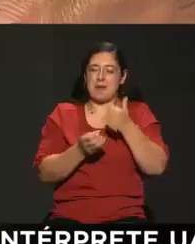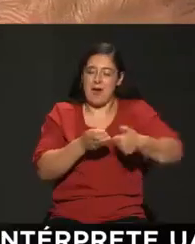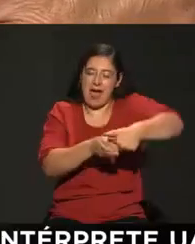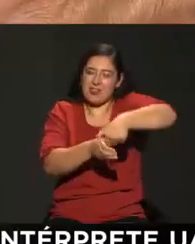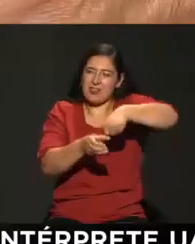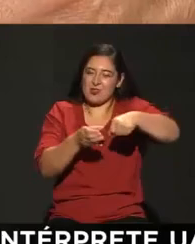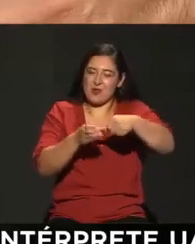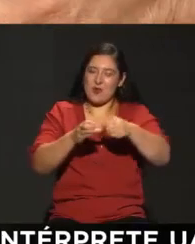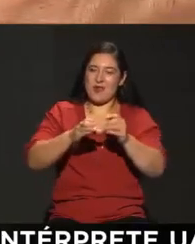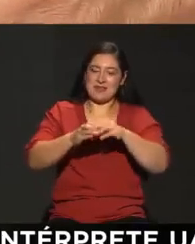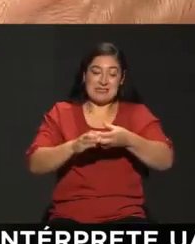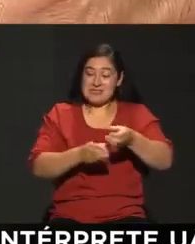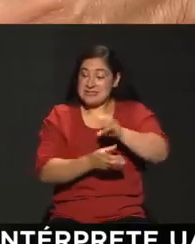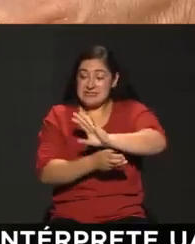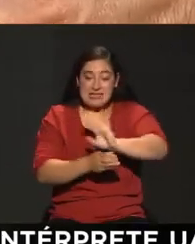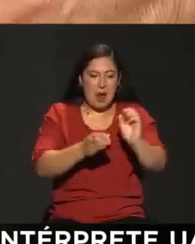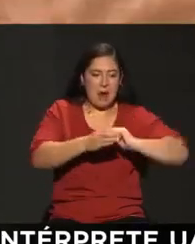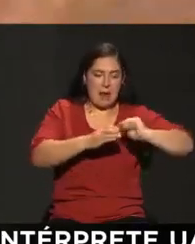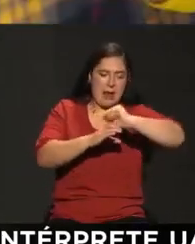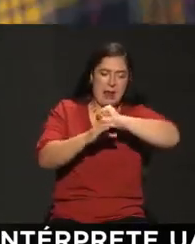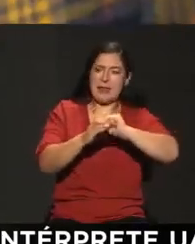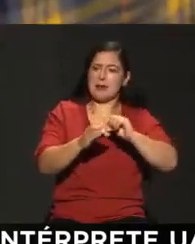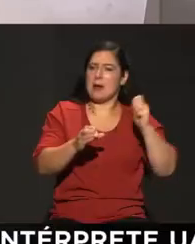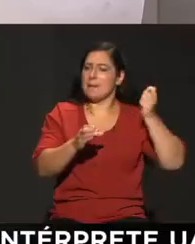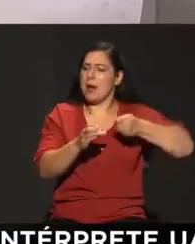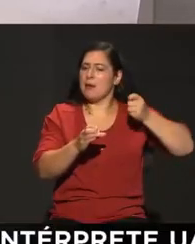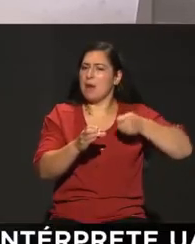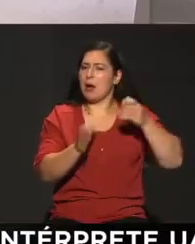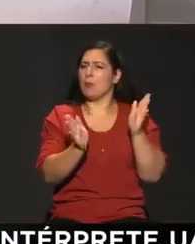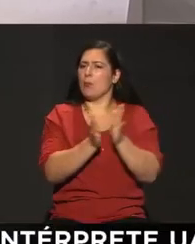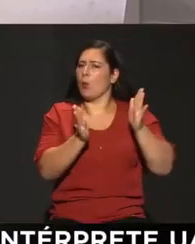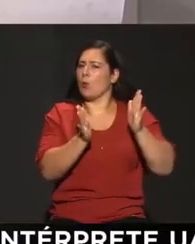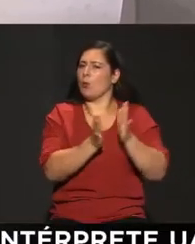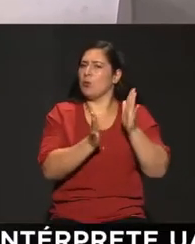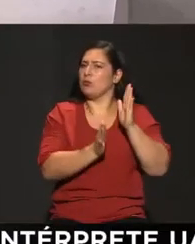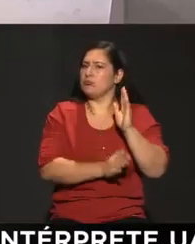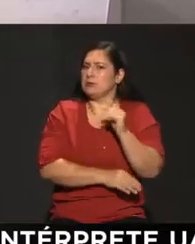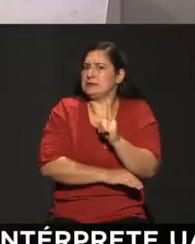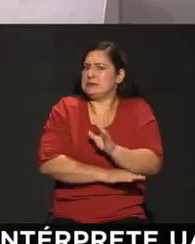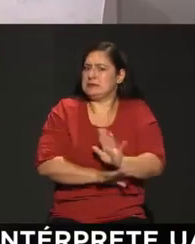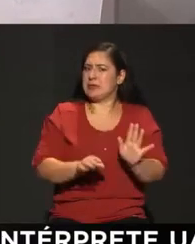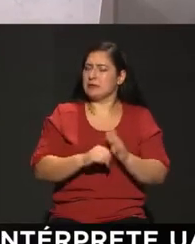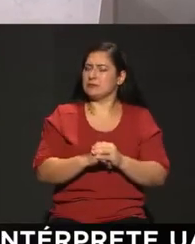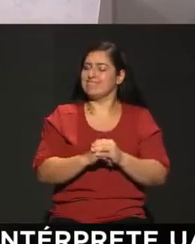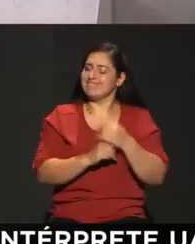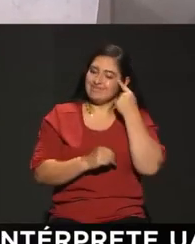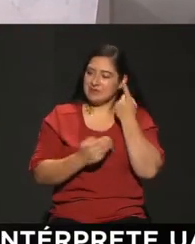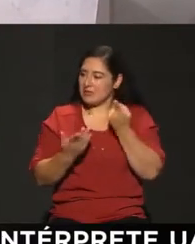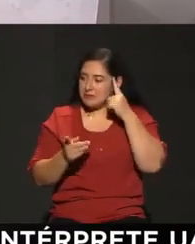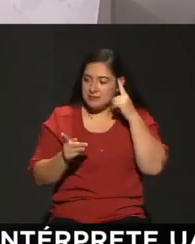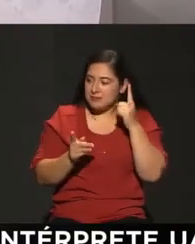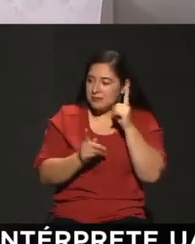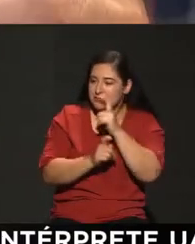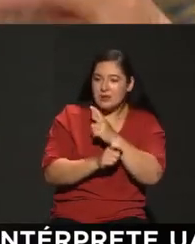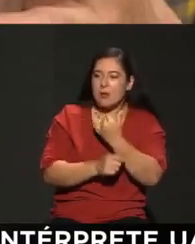atún, la lavo bien, pero va a pasar lo mismo. Entonces, hoy vamos a retomar esto, o puedo tomar cualquier juguete. En